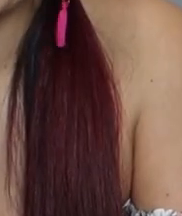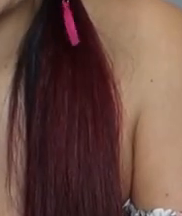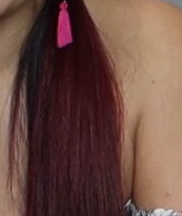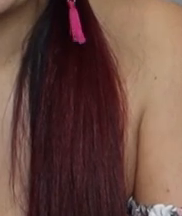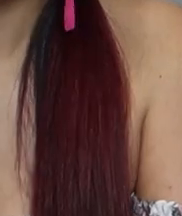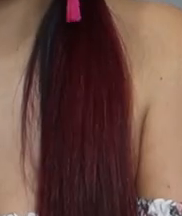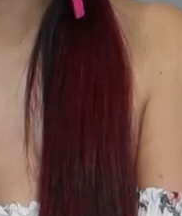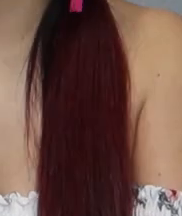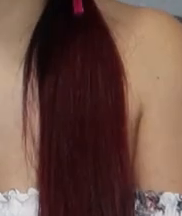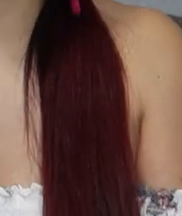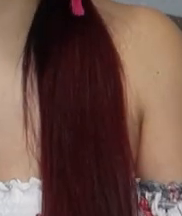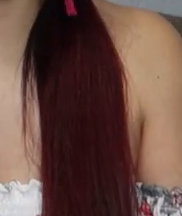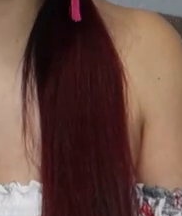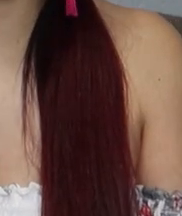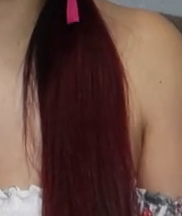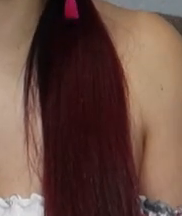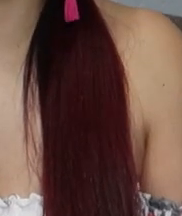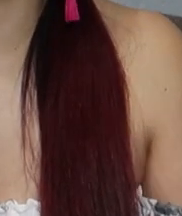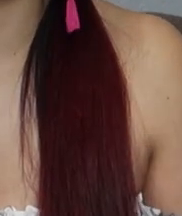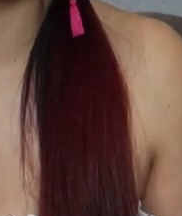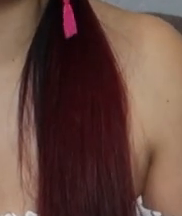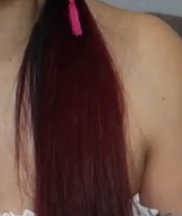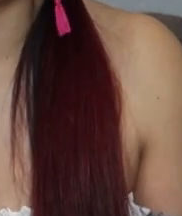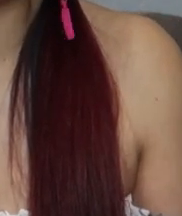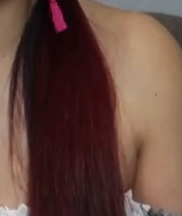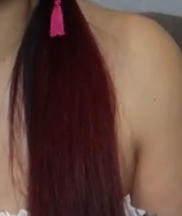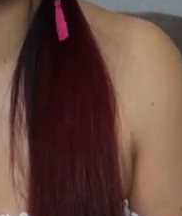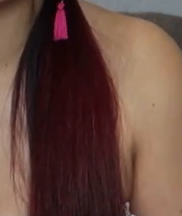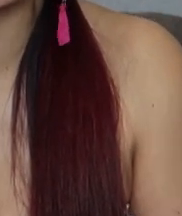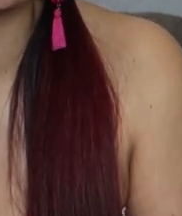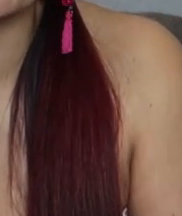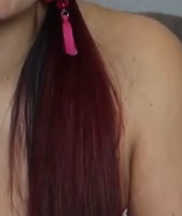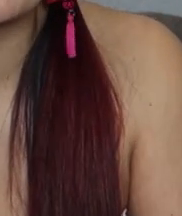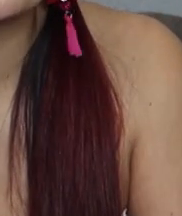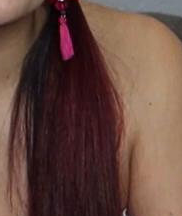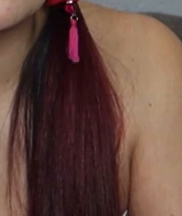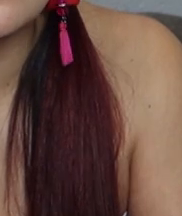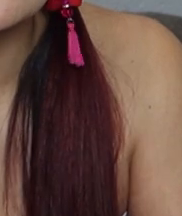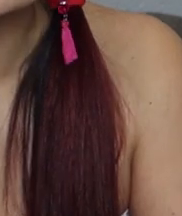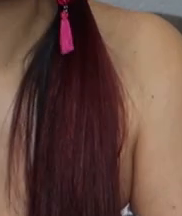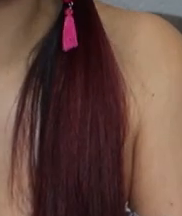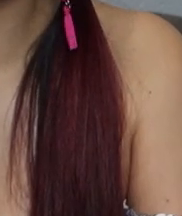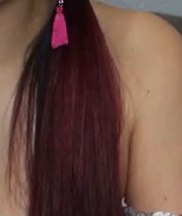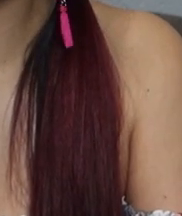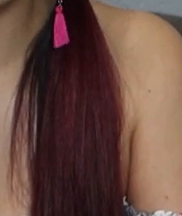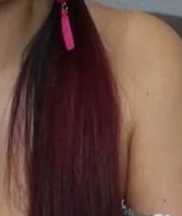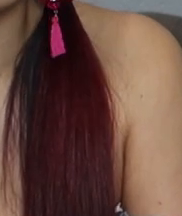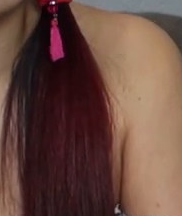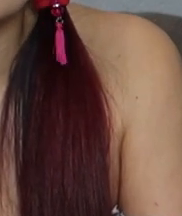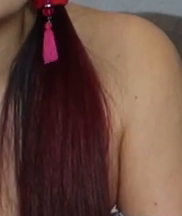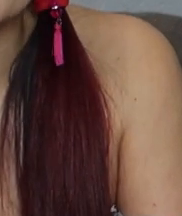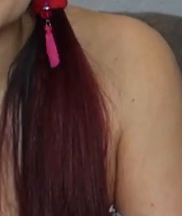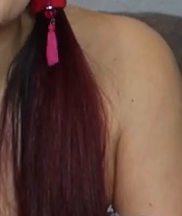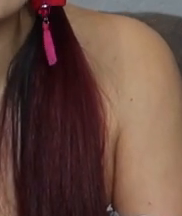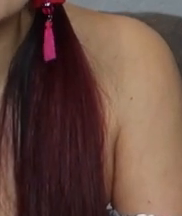¡Ja! Y es que bueno, ustedes saben que el presidente transmite todos los días sus mañaneras por medio de su canal, sin embargo ha